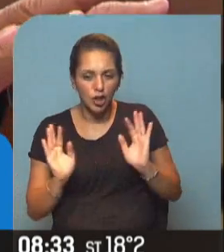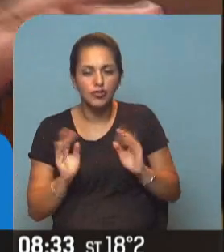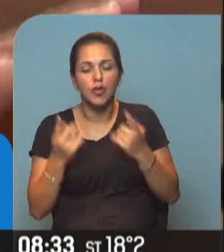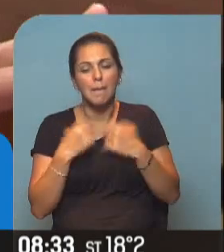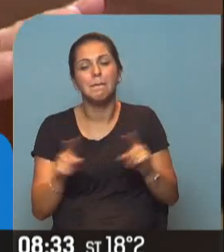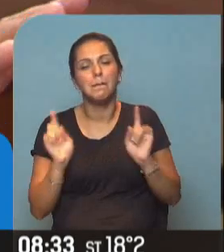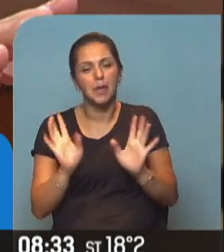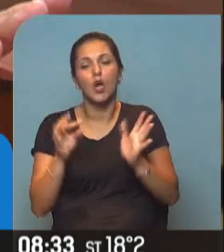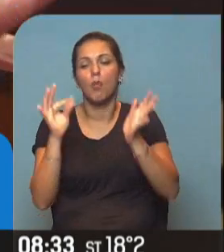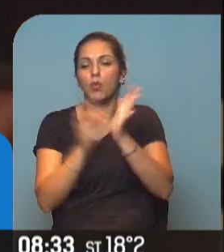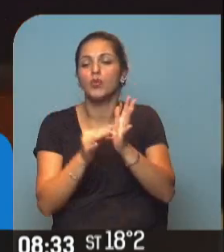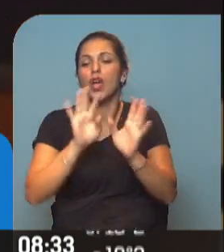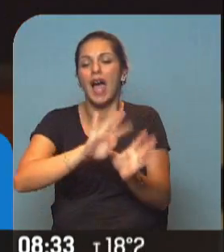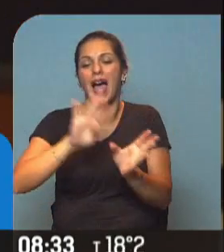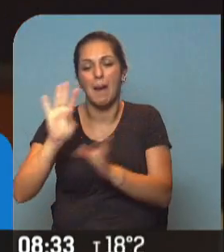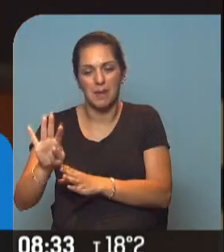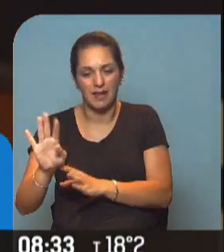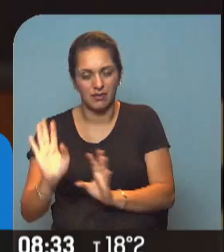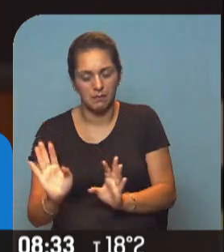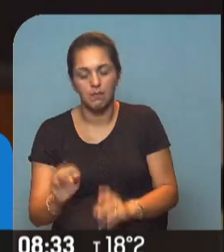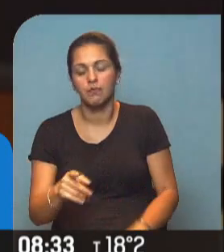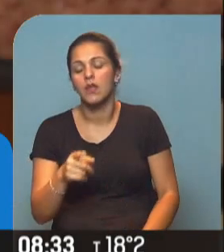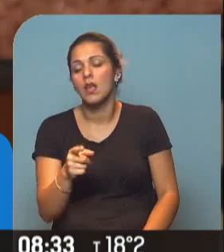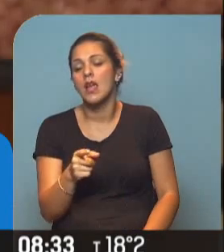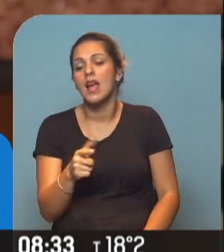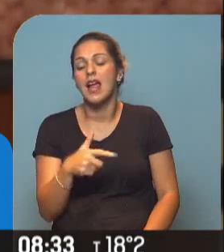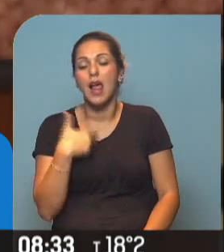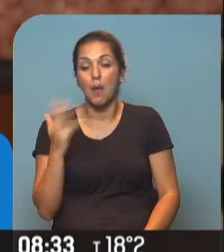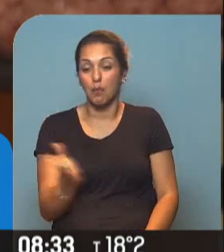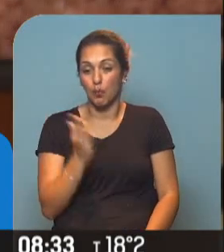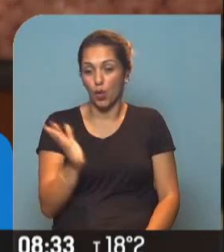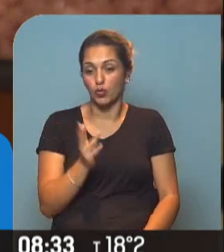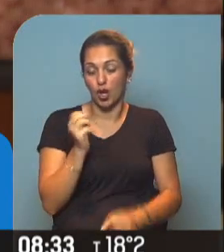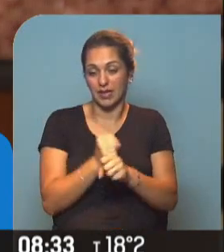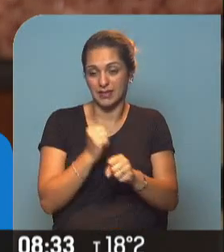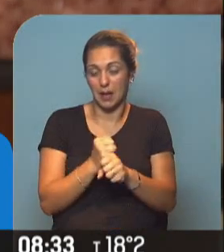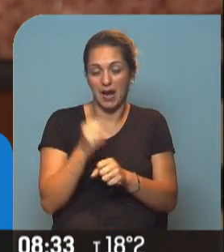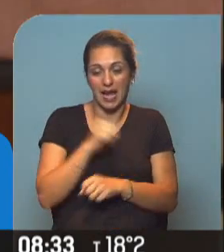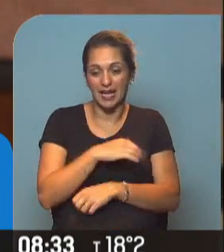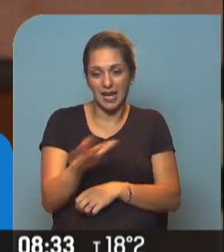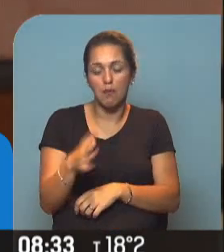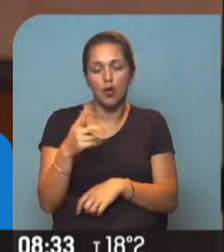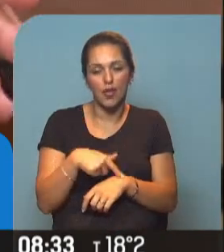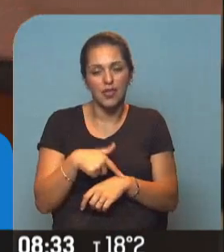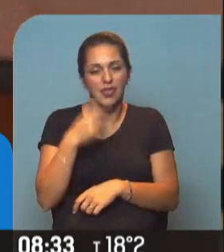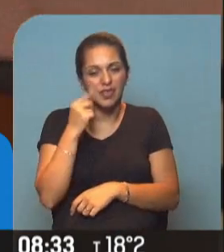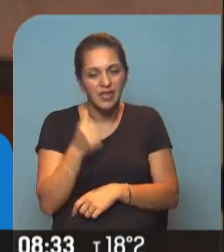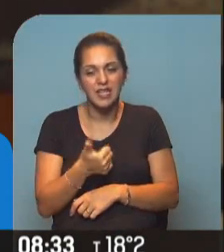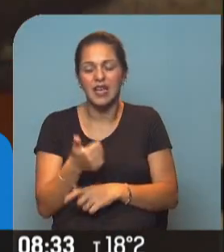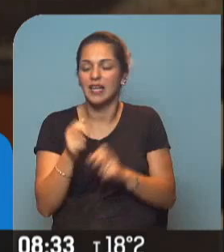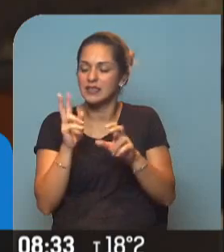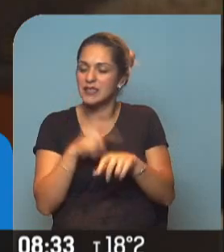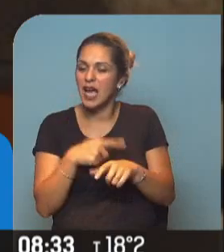punto y aparte lo el productor todos estos días todos estos tiempos había una presión hacia la dirigencia